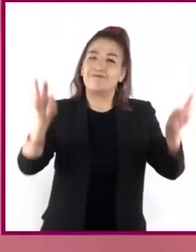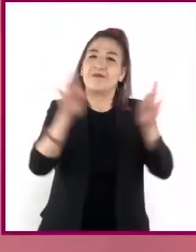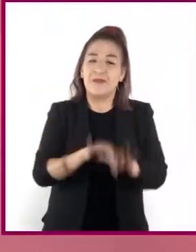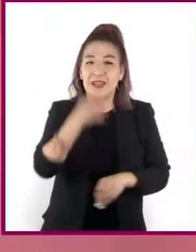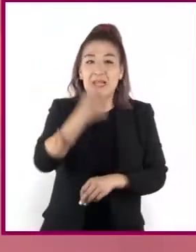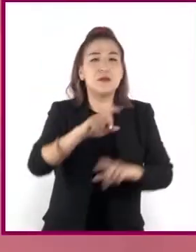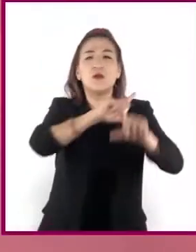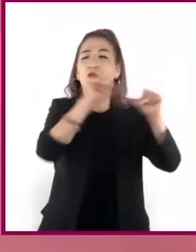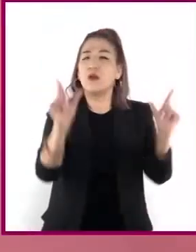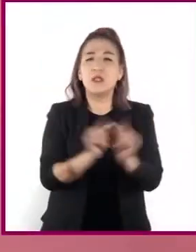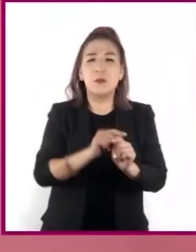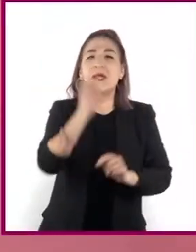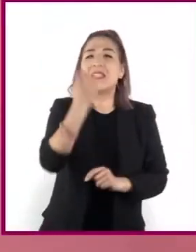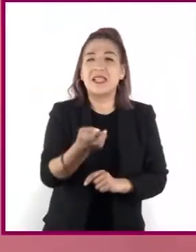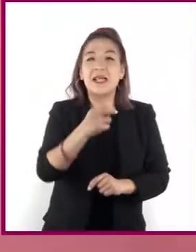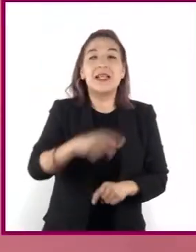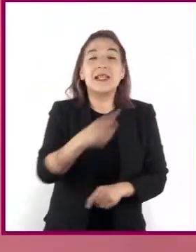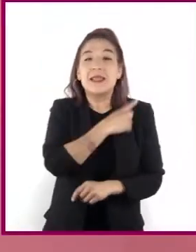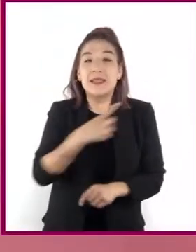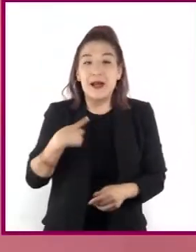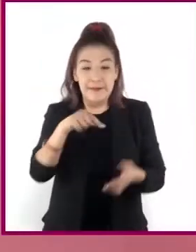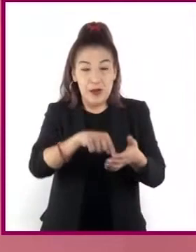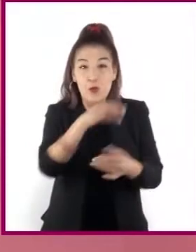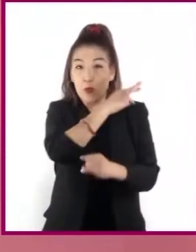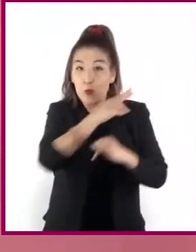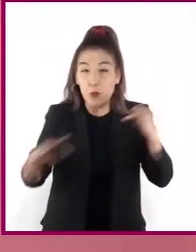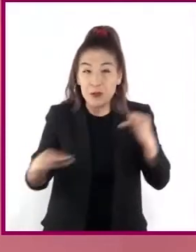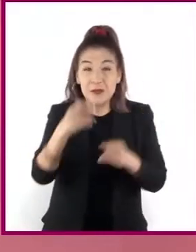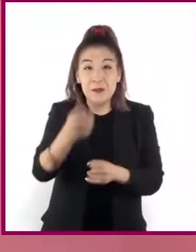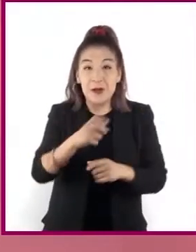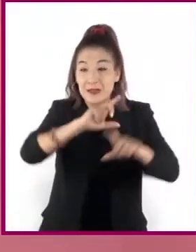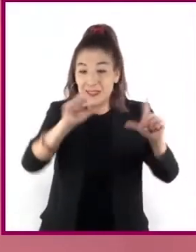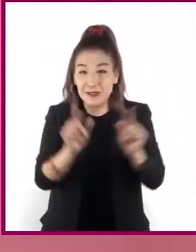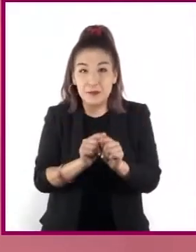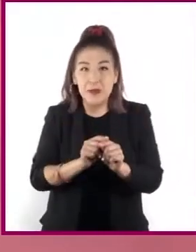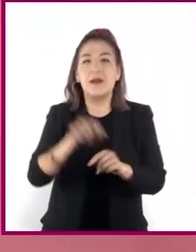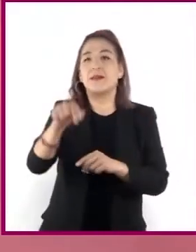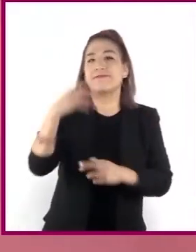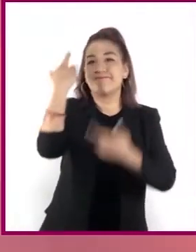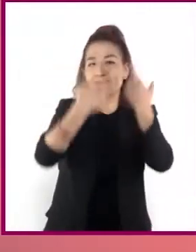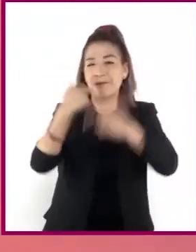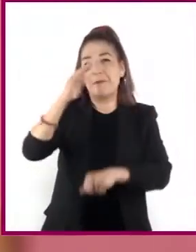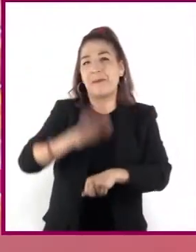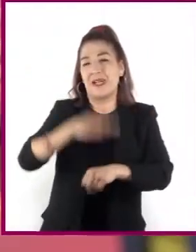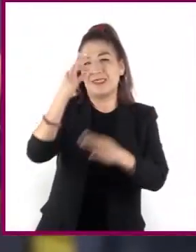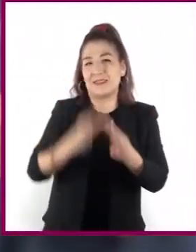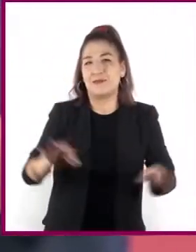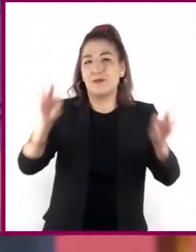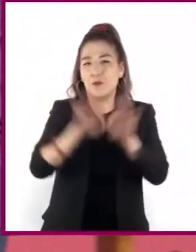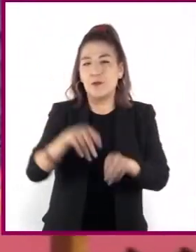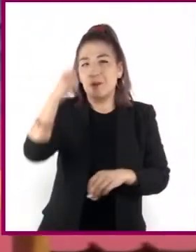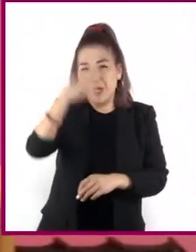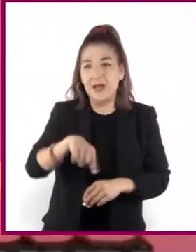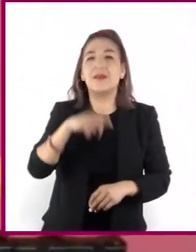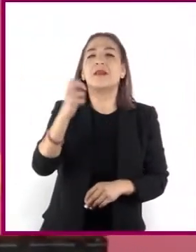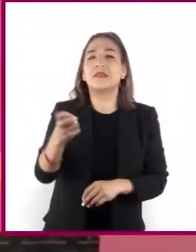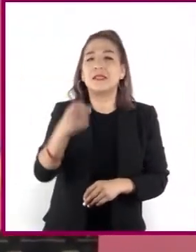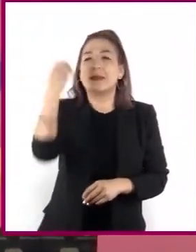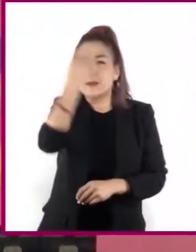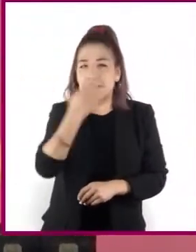resumen final es el que deberá tener la mayor importancia al momento de autoevaluarlo. Entonces,